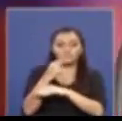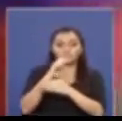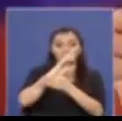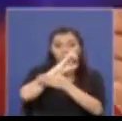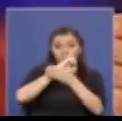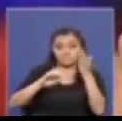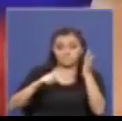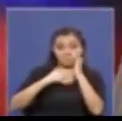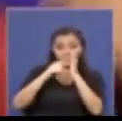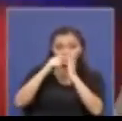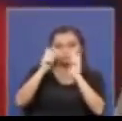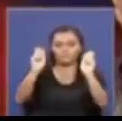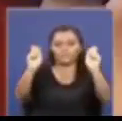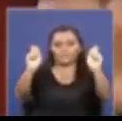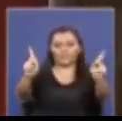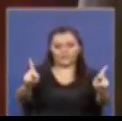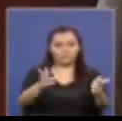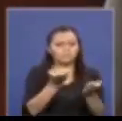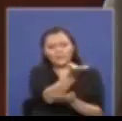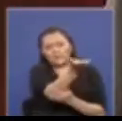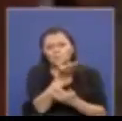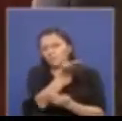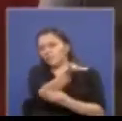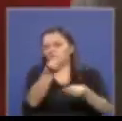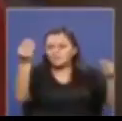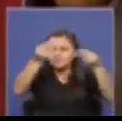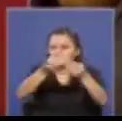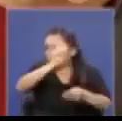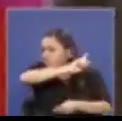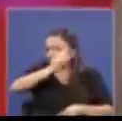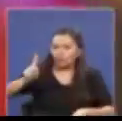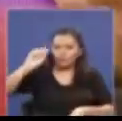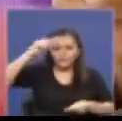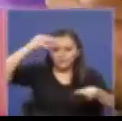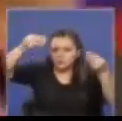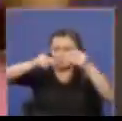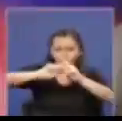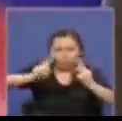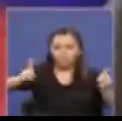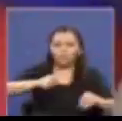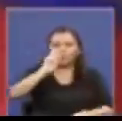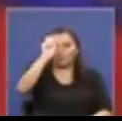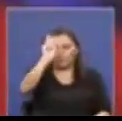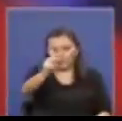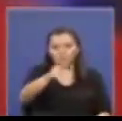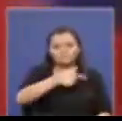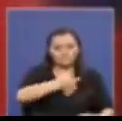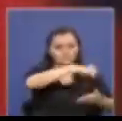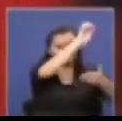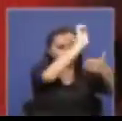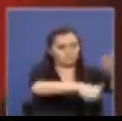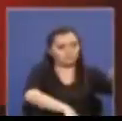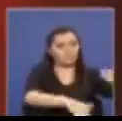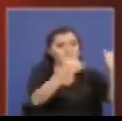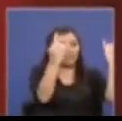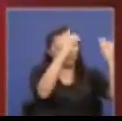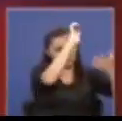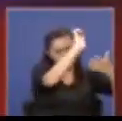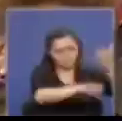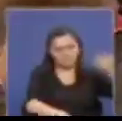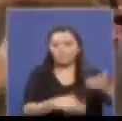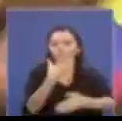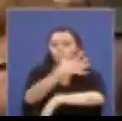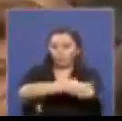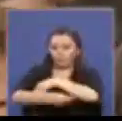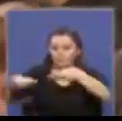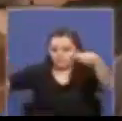subsidios, perfecto. Hemos eliminado los subsidios, pero para ellos, para los ricos, no para los pobres, compañeros. La revolución